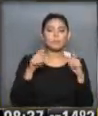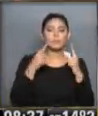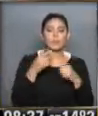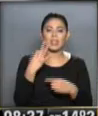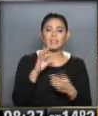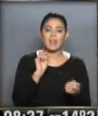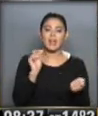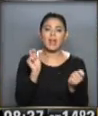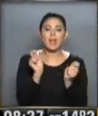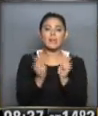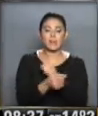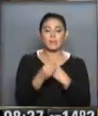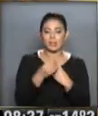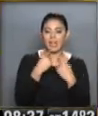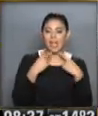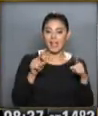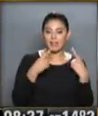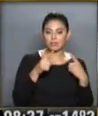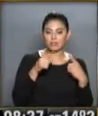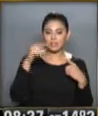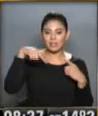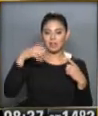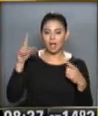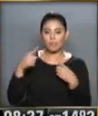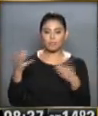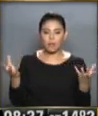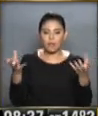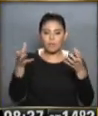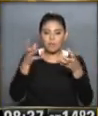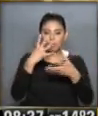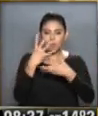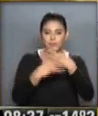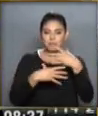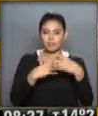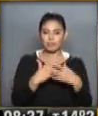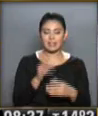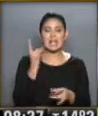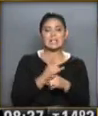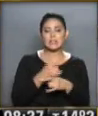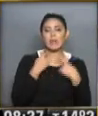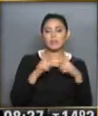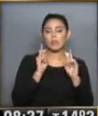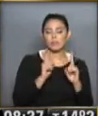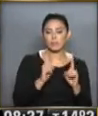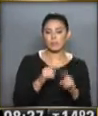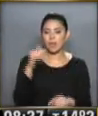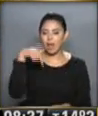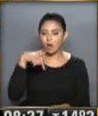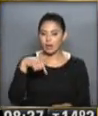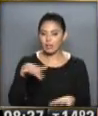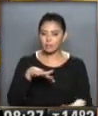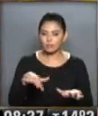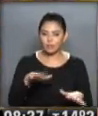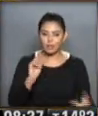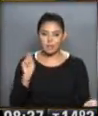hay que adaptarse porque las canciones cobran otro vuelo. Si bien son canciones que cantamos todo el tiempo, la realidad es